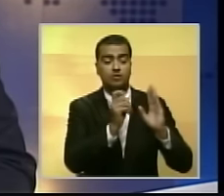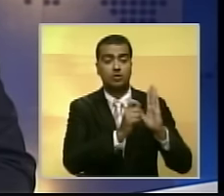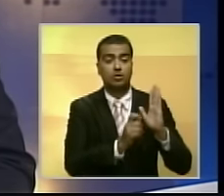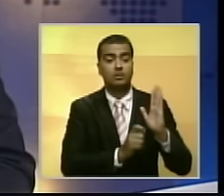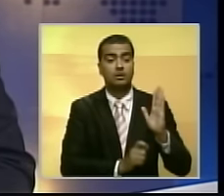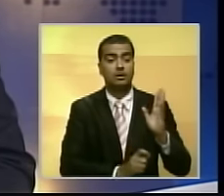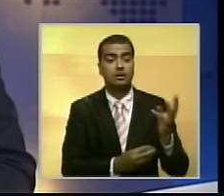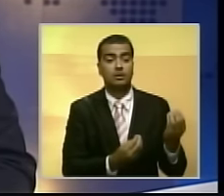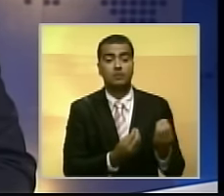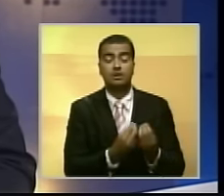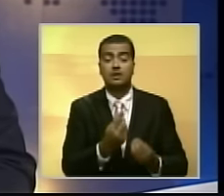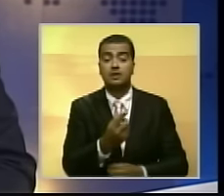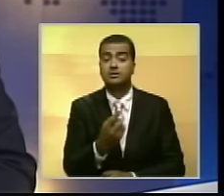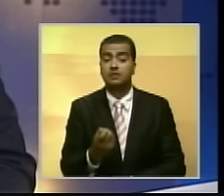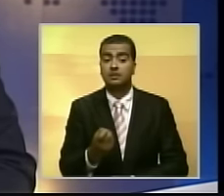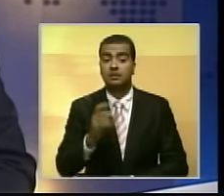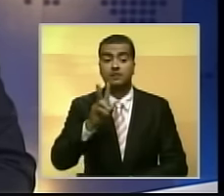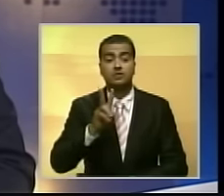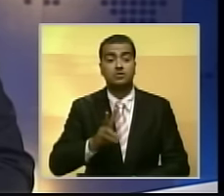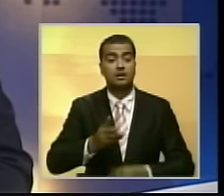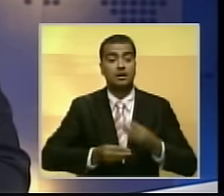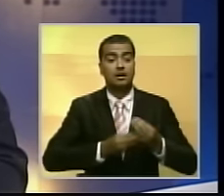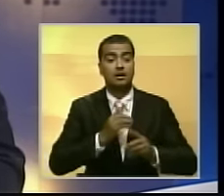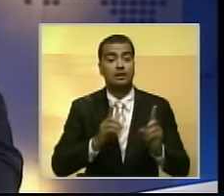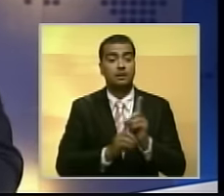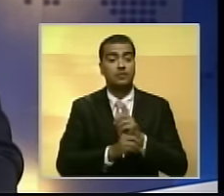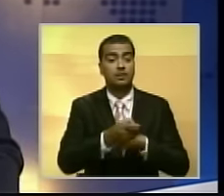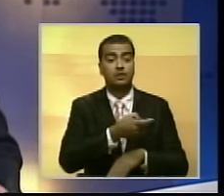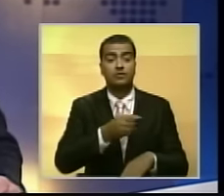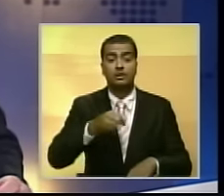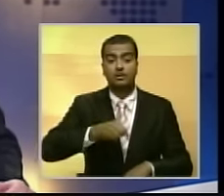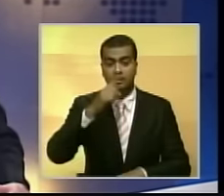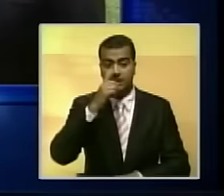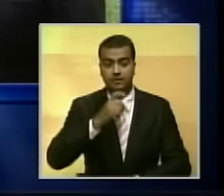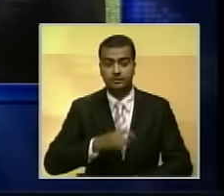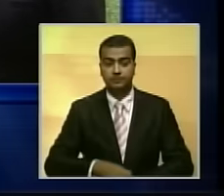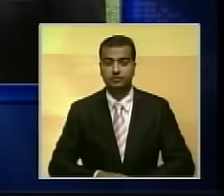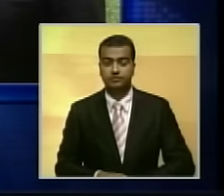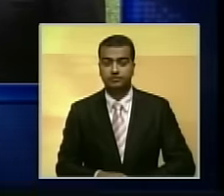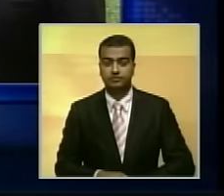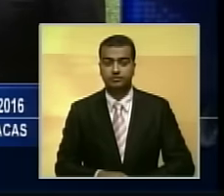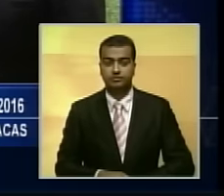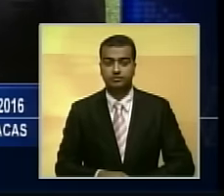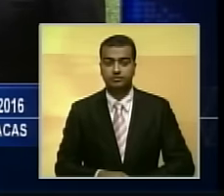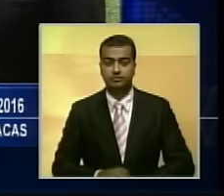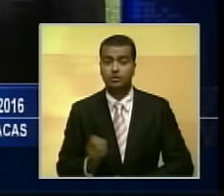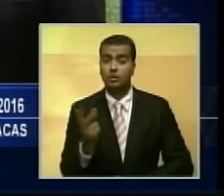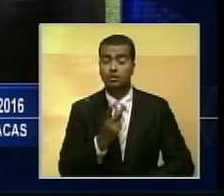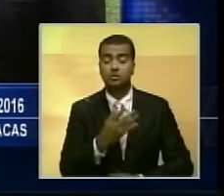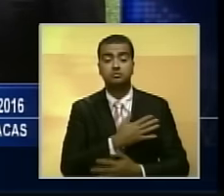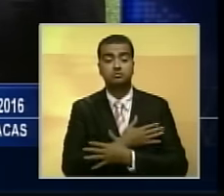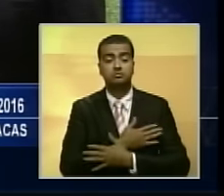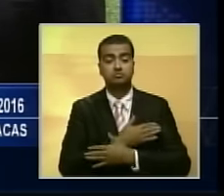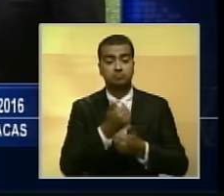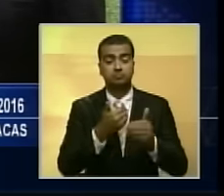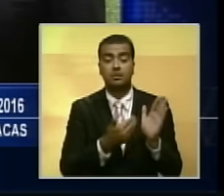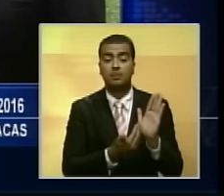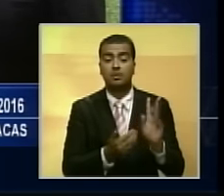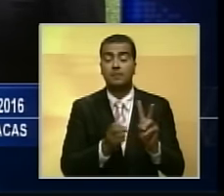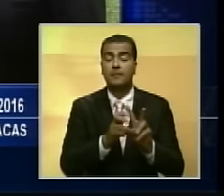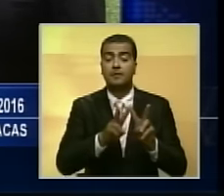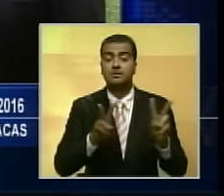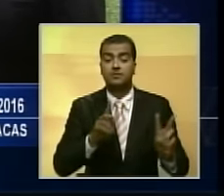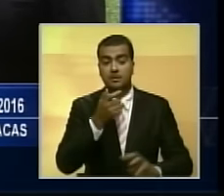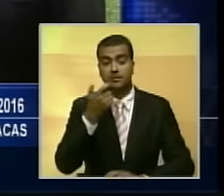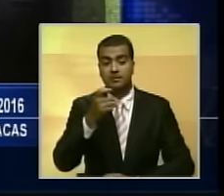conjunto en la necesidad de que Venezuela realice el referendo revocatorio este año. Los diplomáticos también felicitaron la demostración pacífica